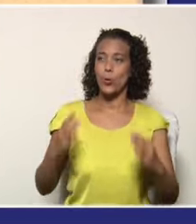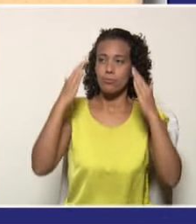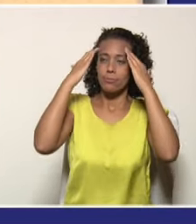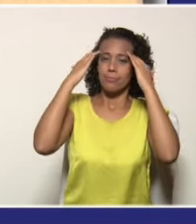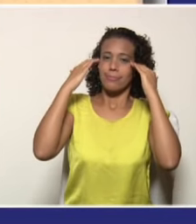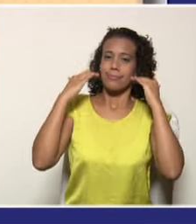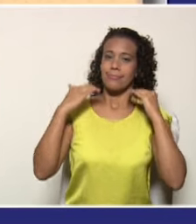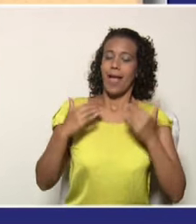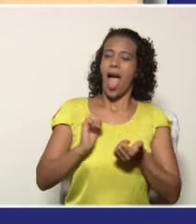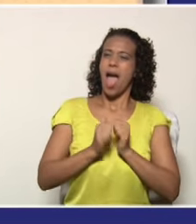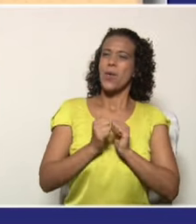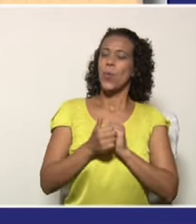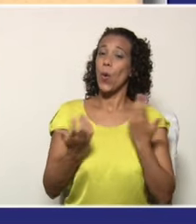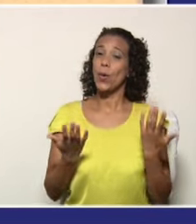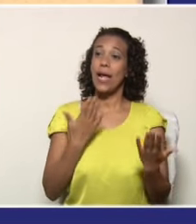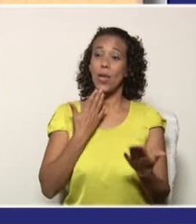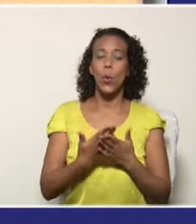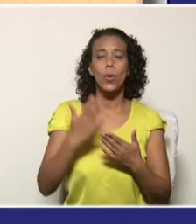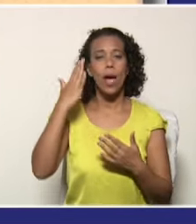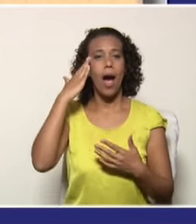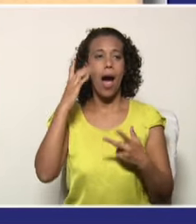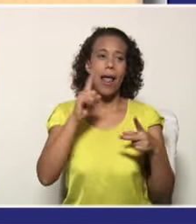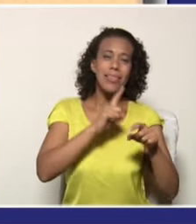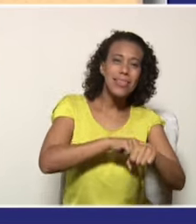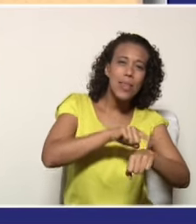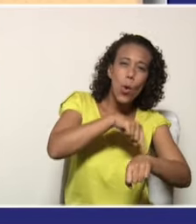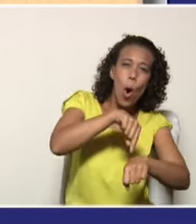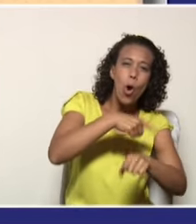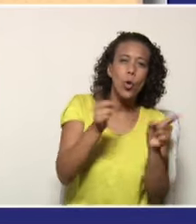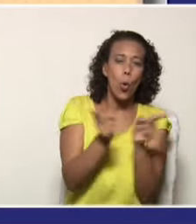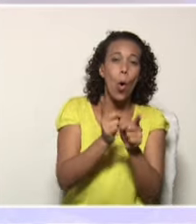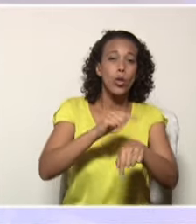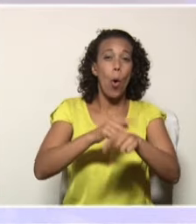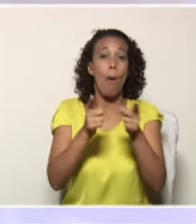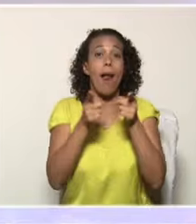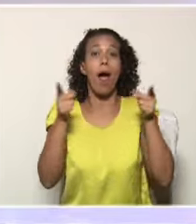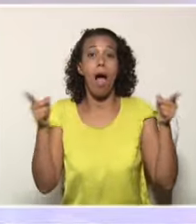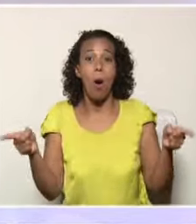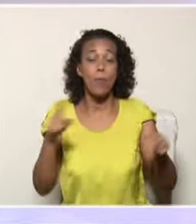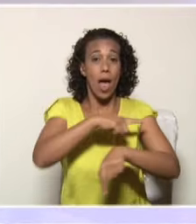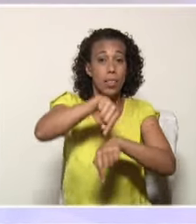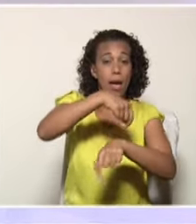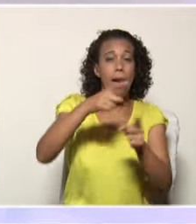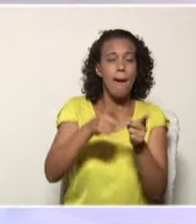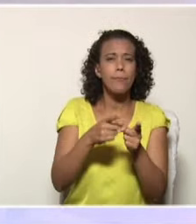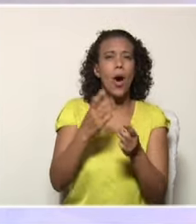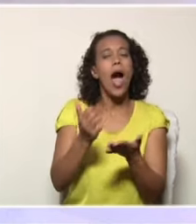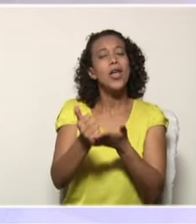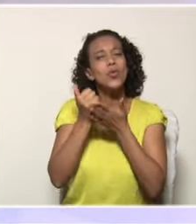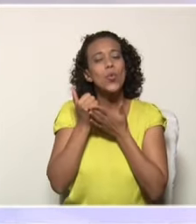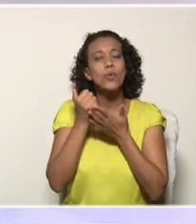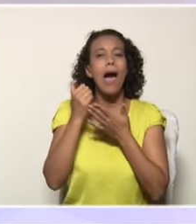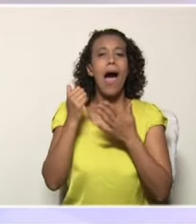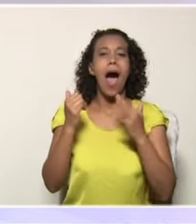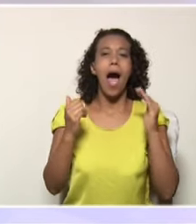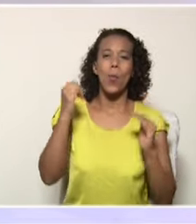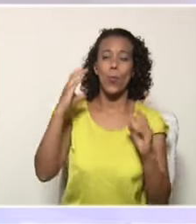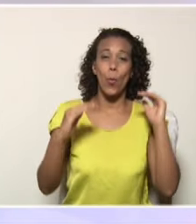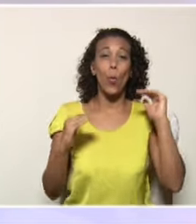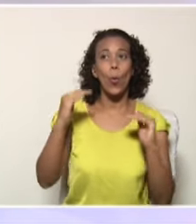El ejercicio físico, ya sea de corta o de larga duración, ya sea aeróbico o anaeróbico, contribuye a establecer un